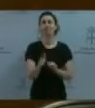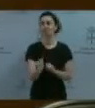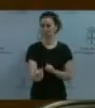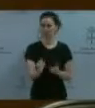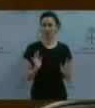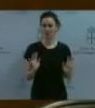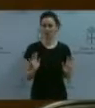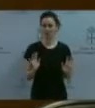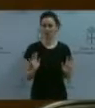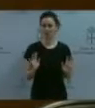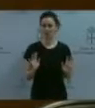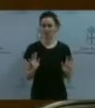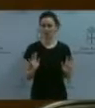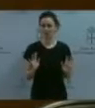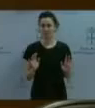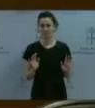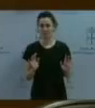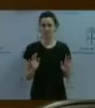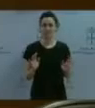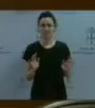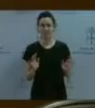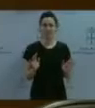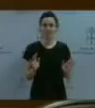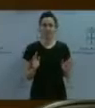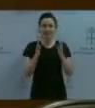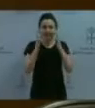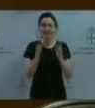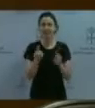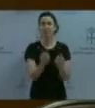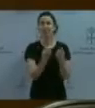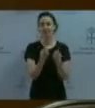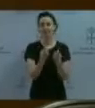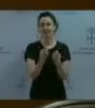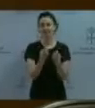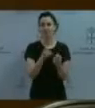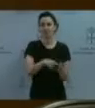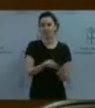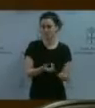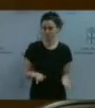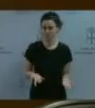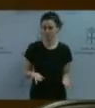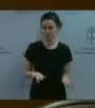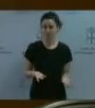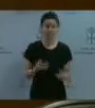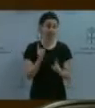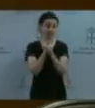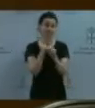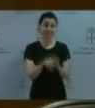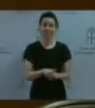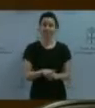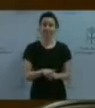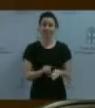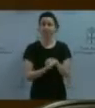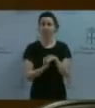no acaba de solucionar este problema. Así pues, votaremos en contra, y también ya avisamos de que no participaremos en esos debates y votaremos en contra en